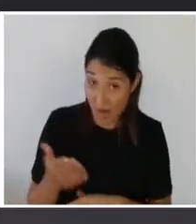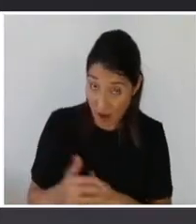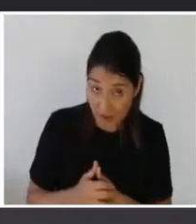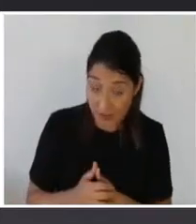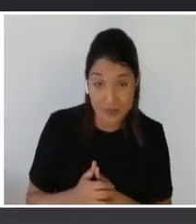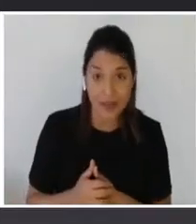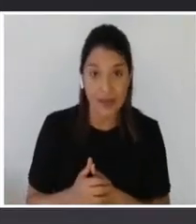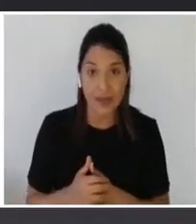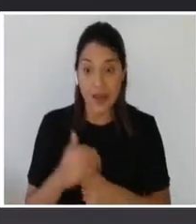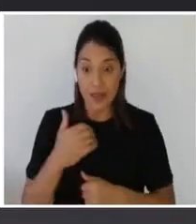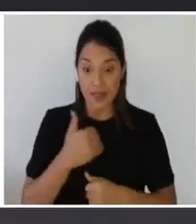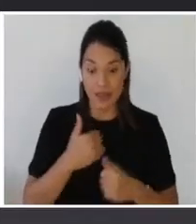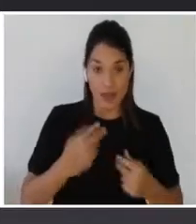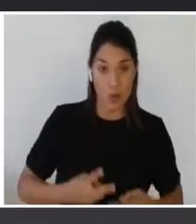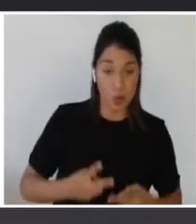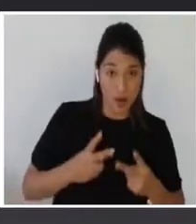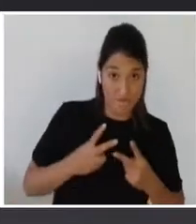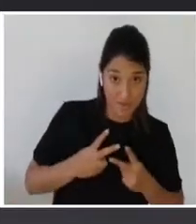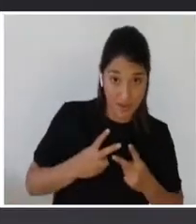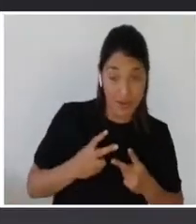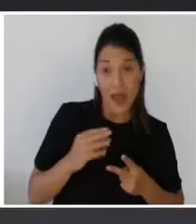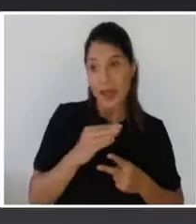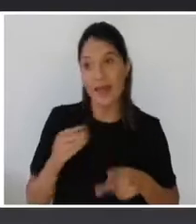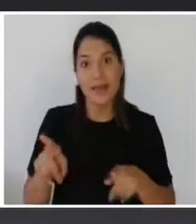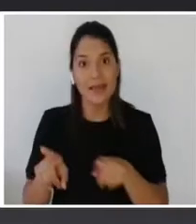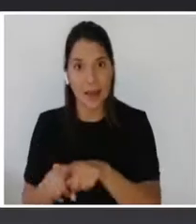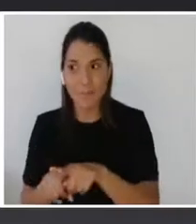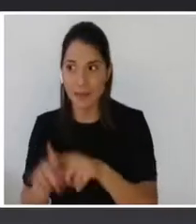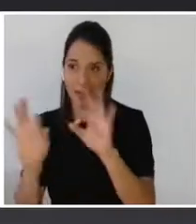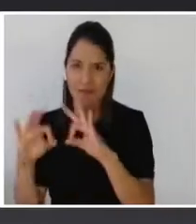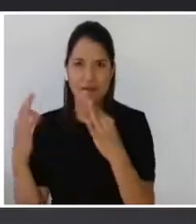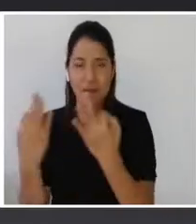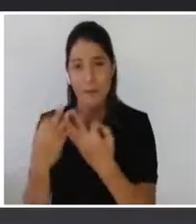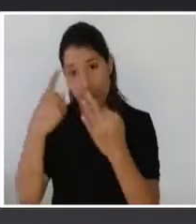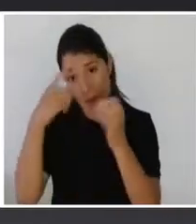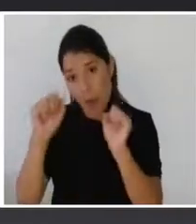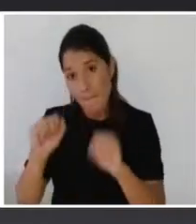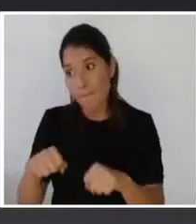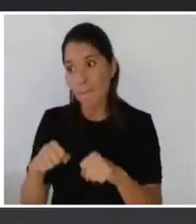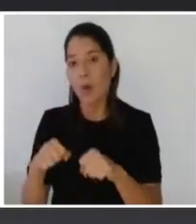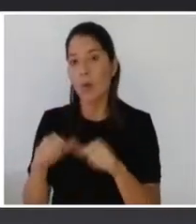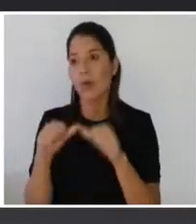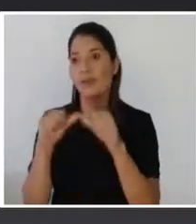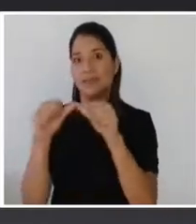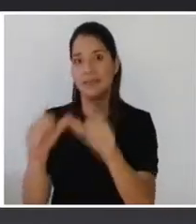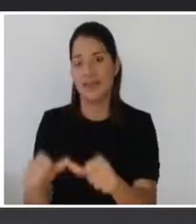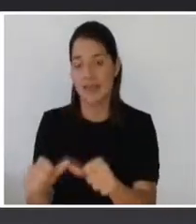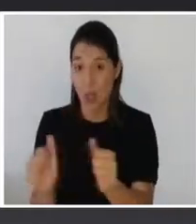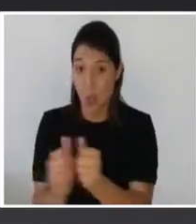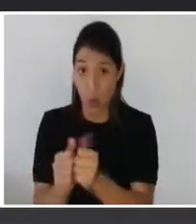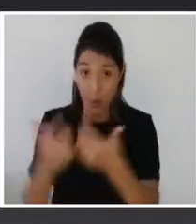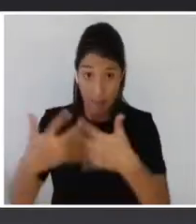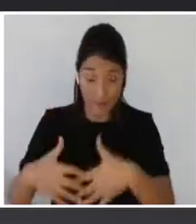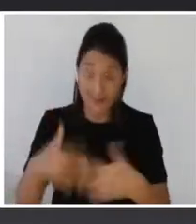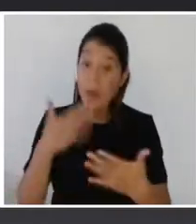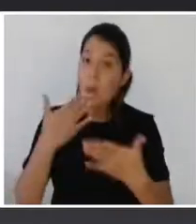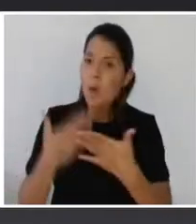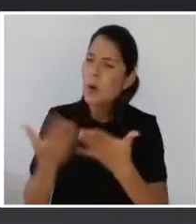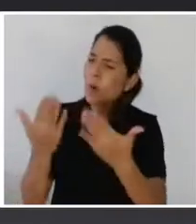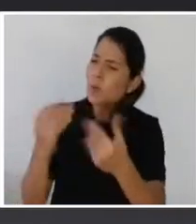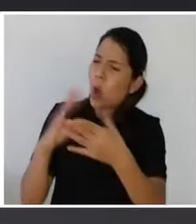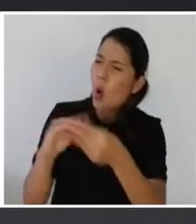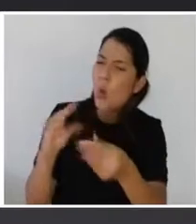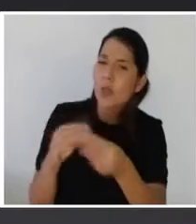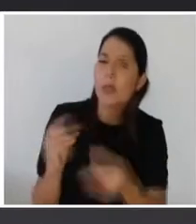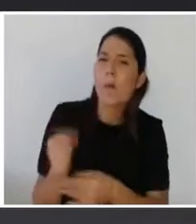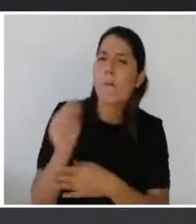como lo decís vos, y también una familia para poder salir adelante con esto. Bueno, cuéntenme un poco esa